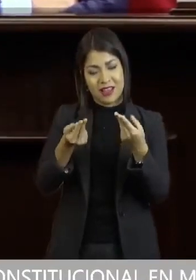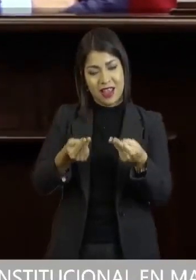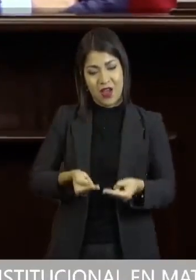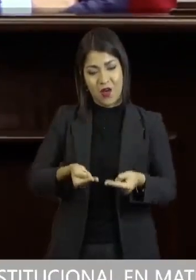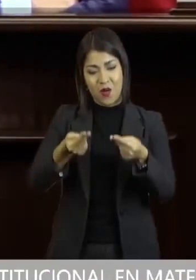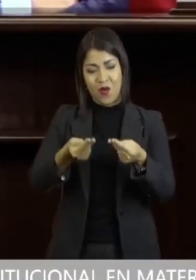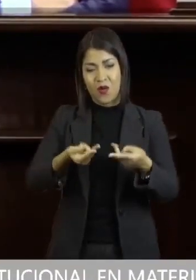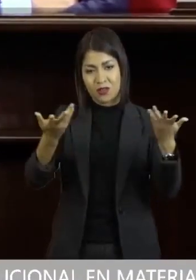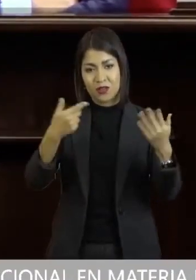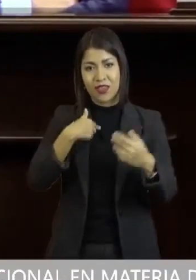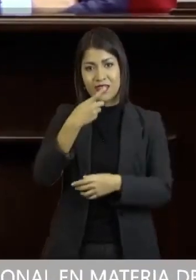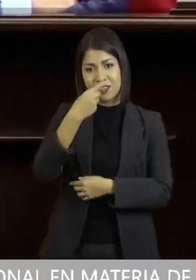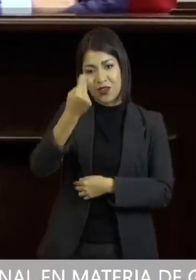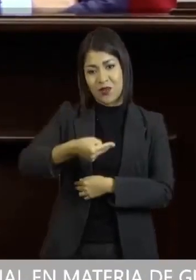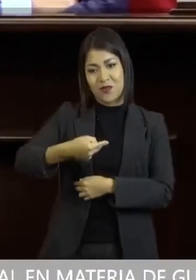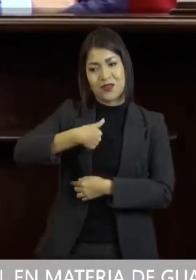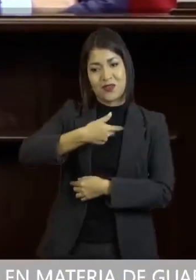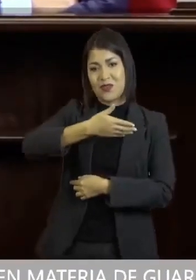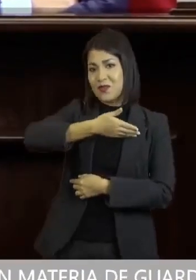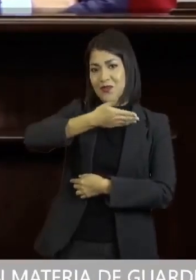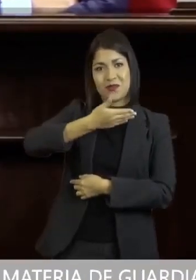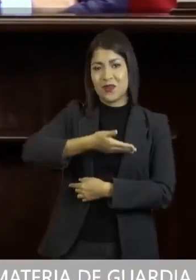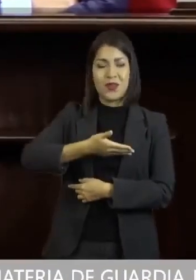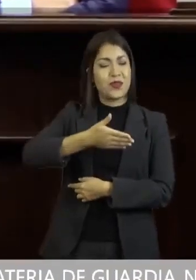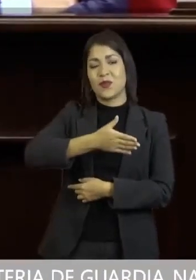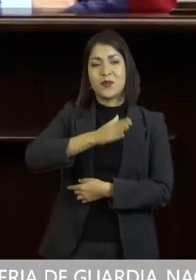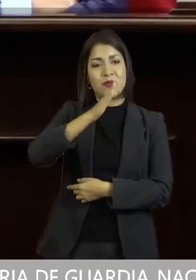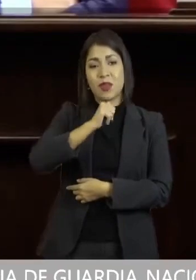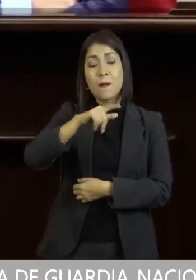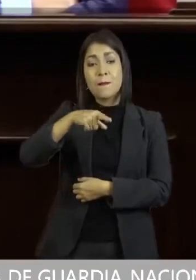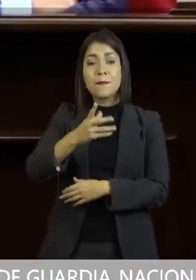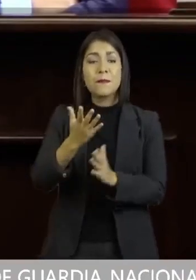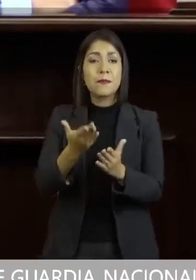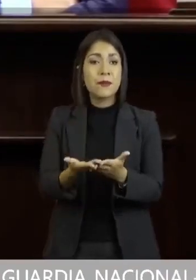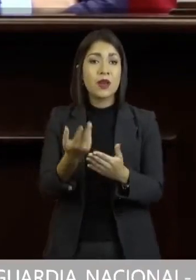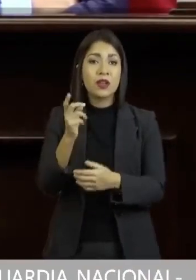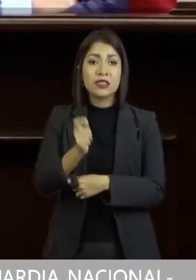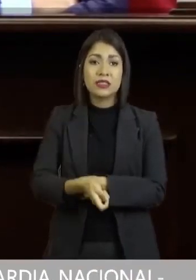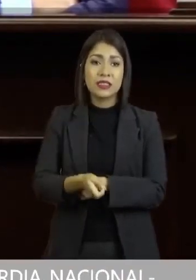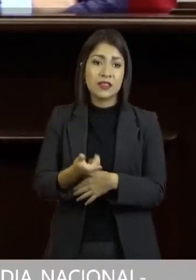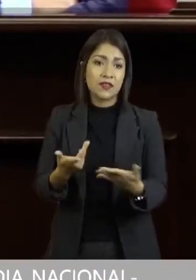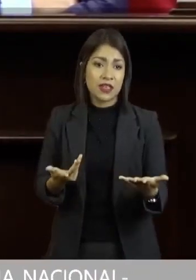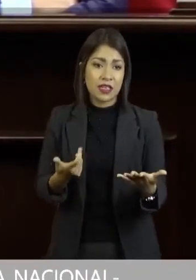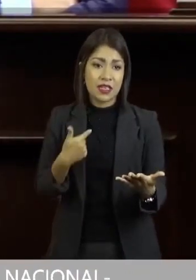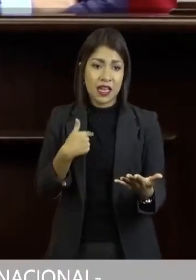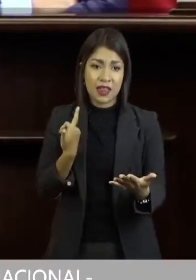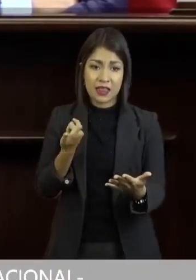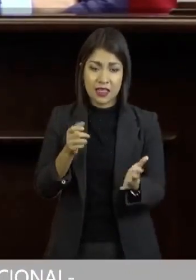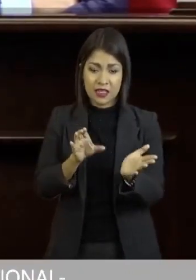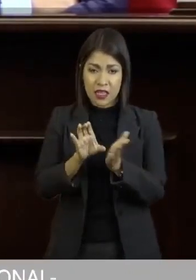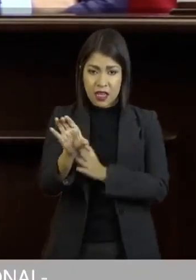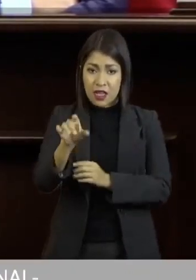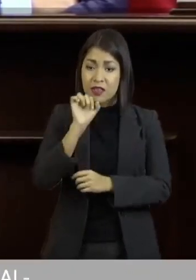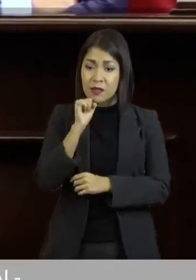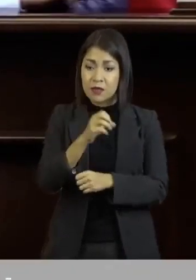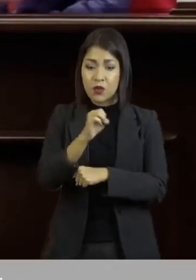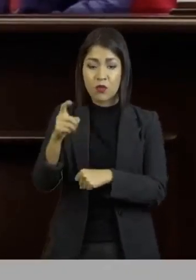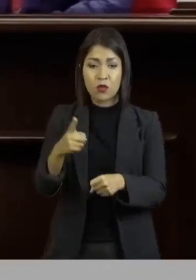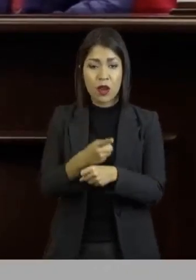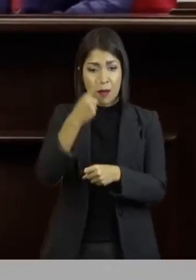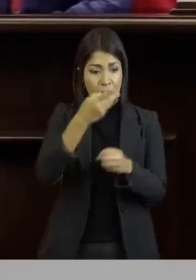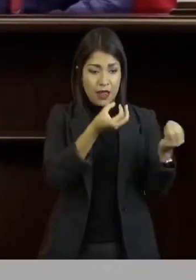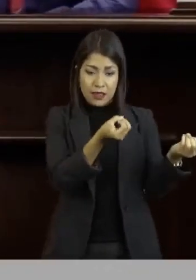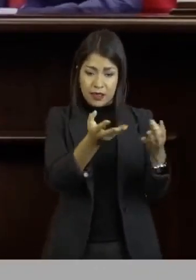todo. Y representa no nada más la inversión, representa la oportunidad de